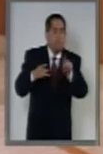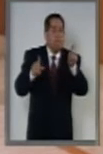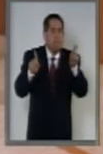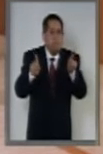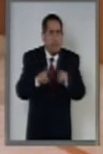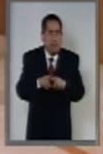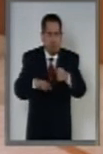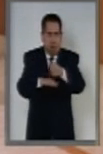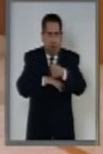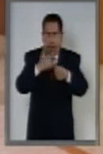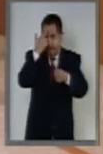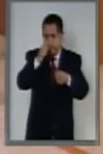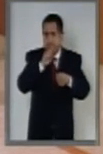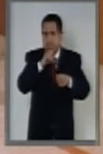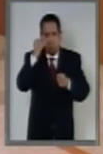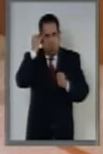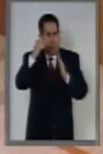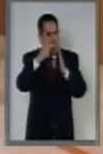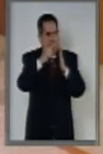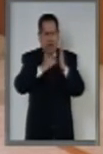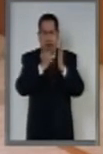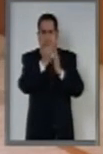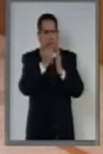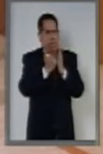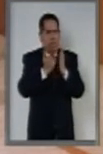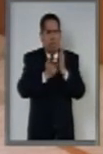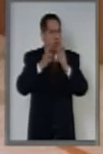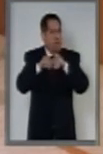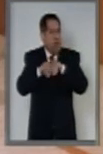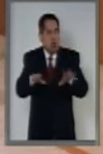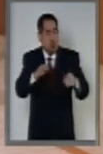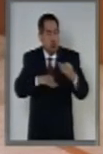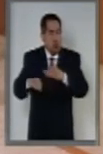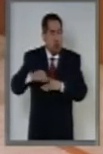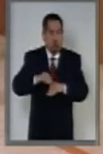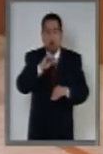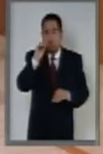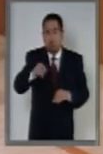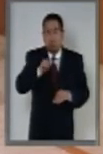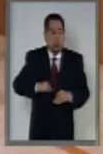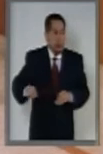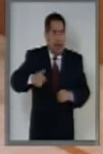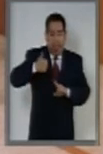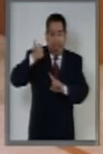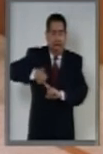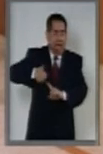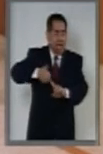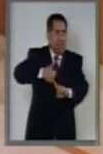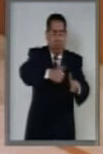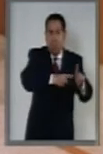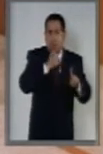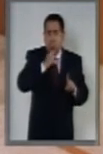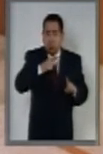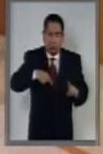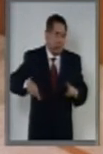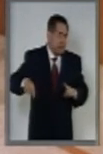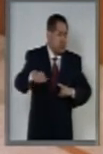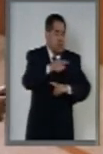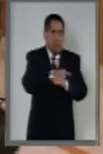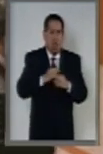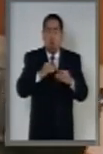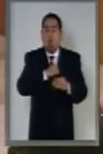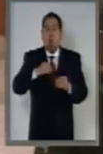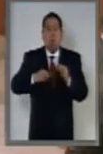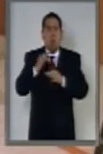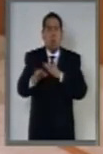mismos bases, criterios y lineamientos, obligando que cada elemento de cada corporación